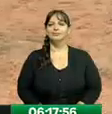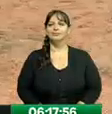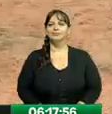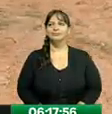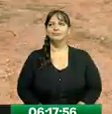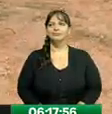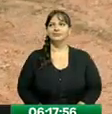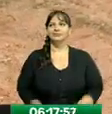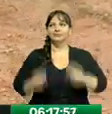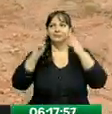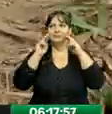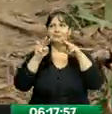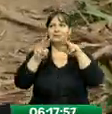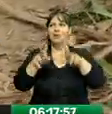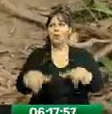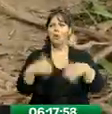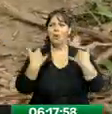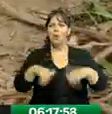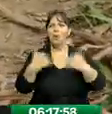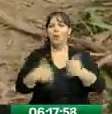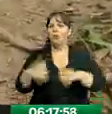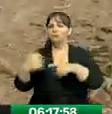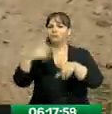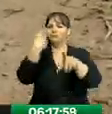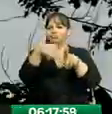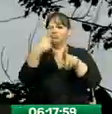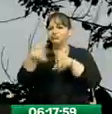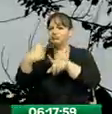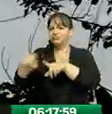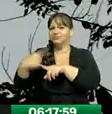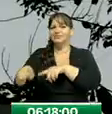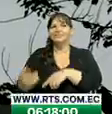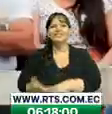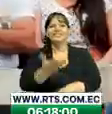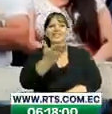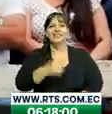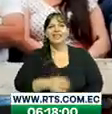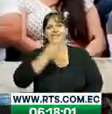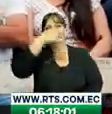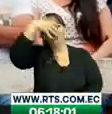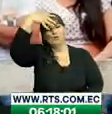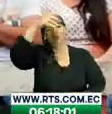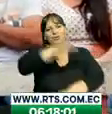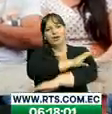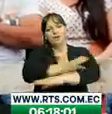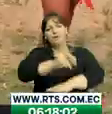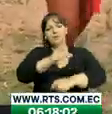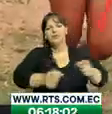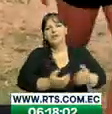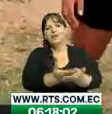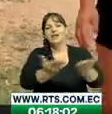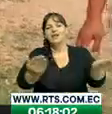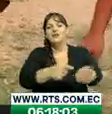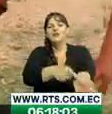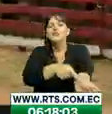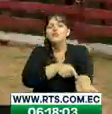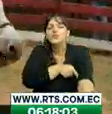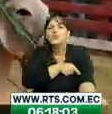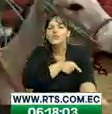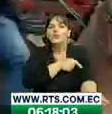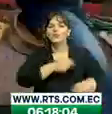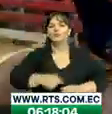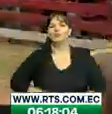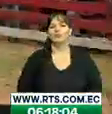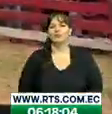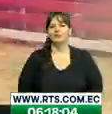más largo, la paloma arrupada y el pepo son algunos de los juegos tradicionales que el pueblo montubio asentado en la provincia Sáchila mantiene presente